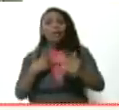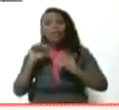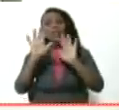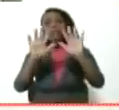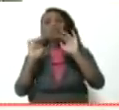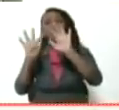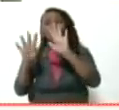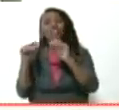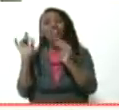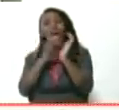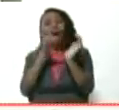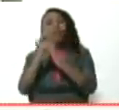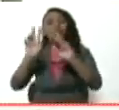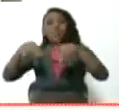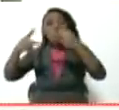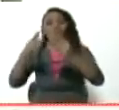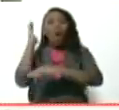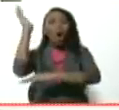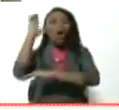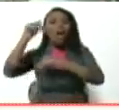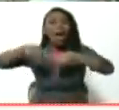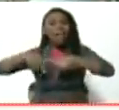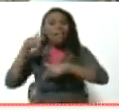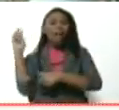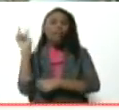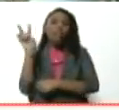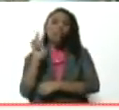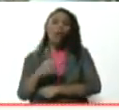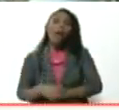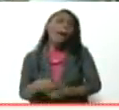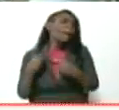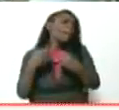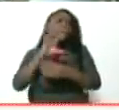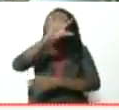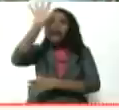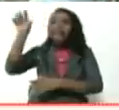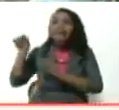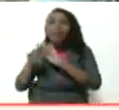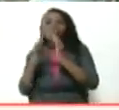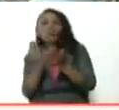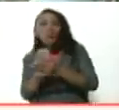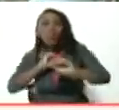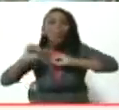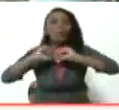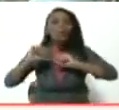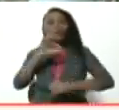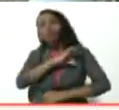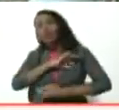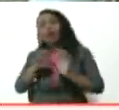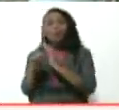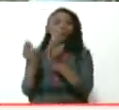esa nueva jornada aquí en Venezuela. Países del mundo, movimientos sociales del mundo,